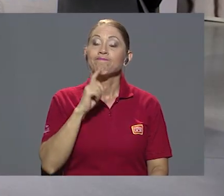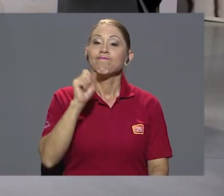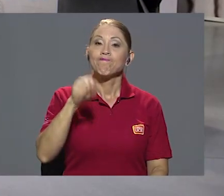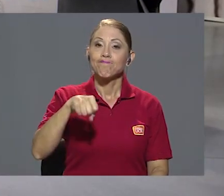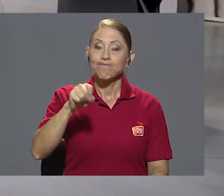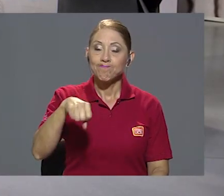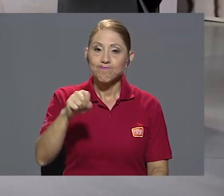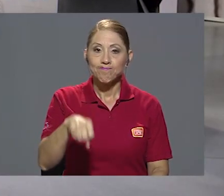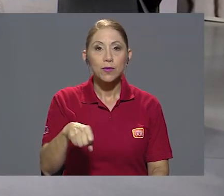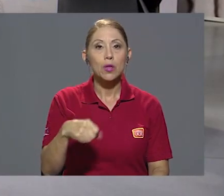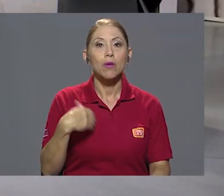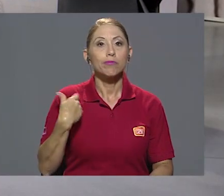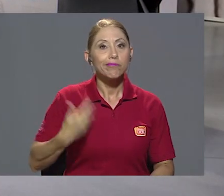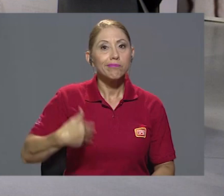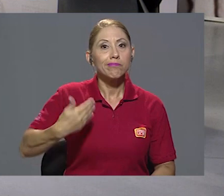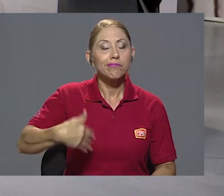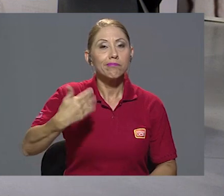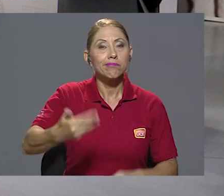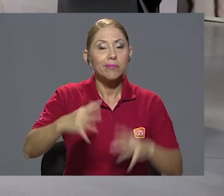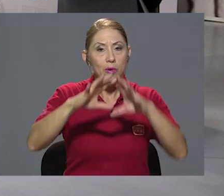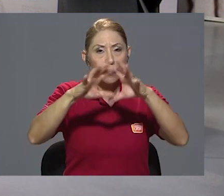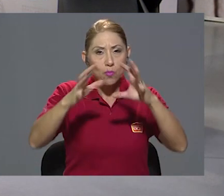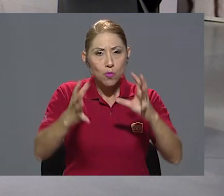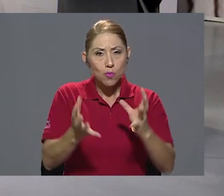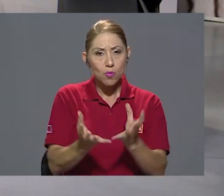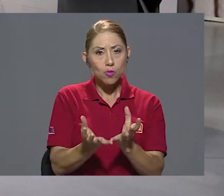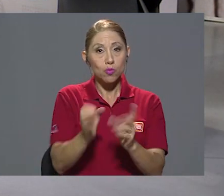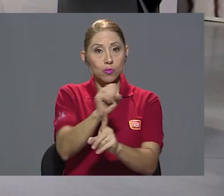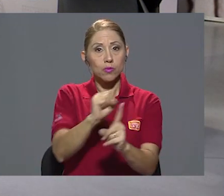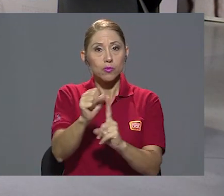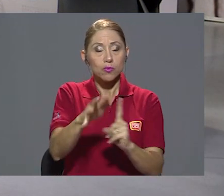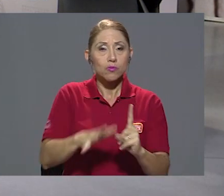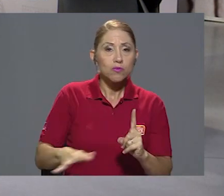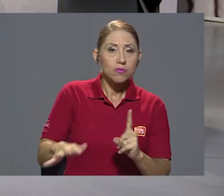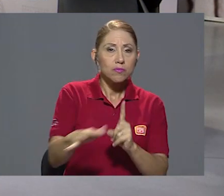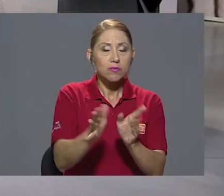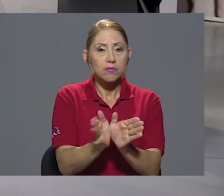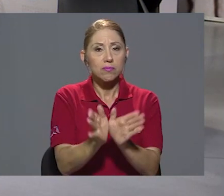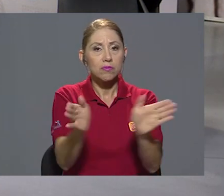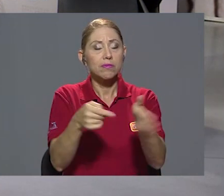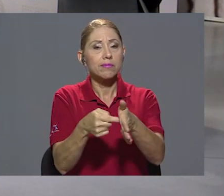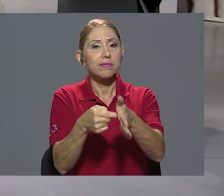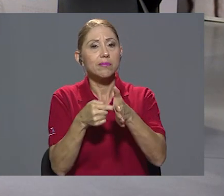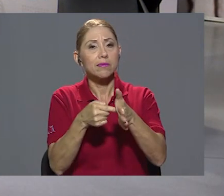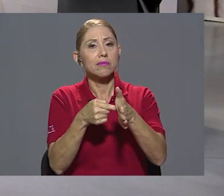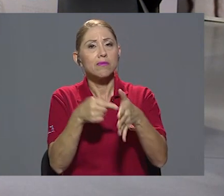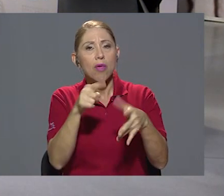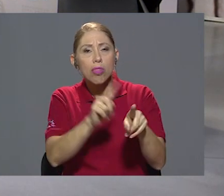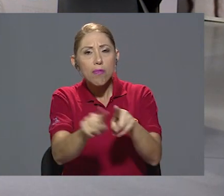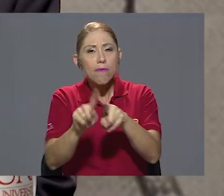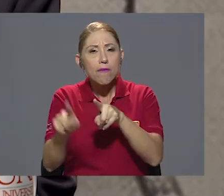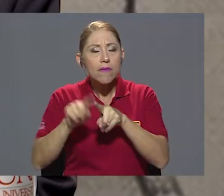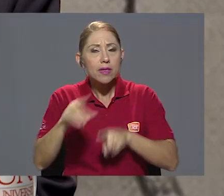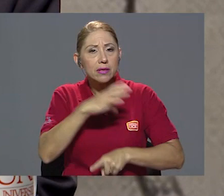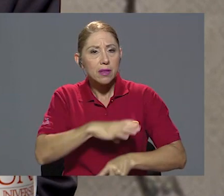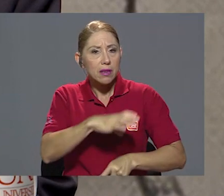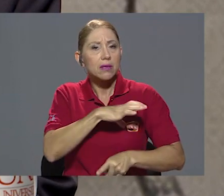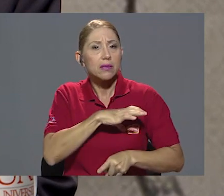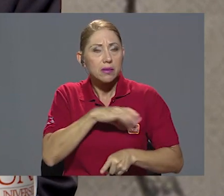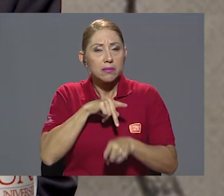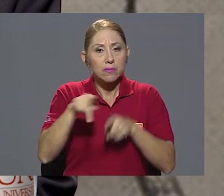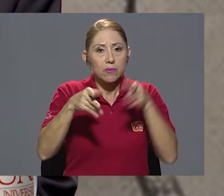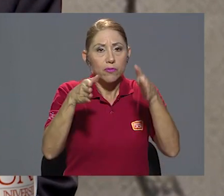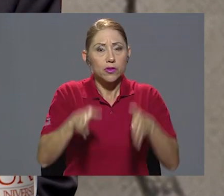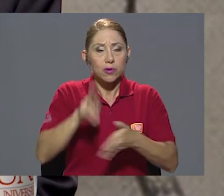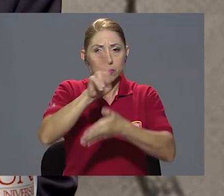Definitivamente, cada vez más el mundo, o la sociedad en general, exige características diferentes a los